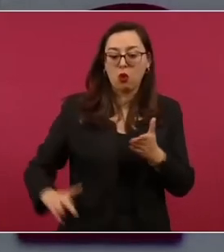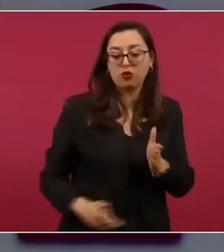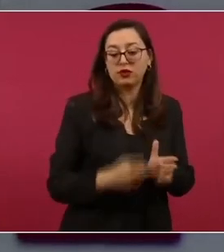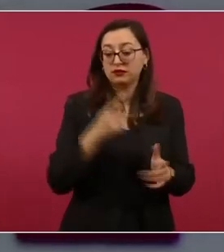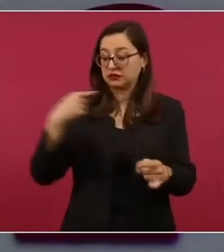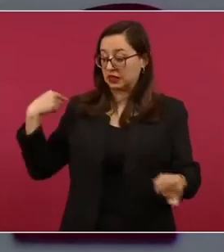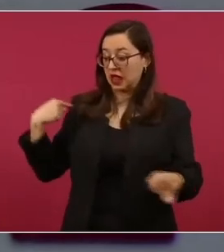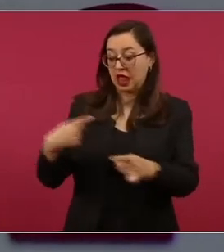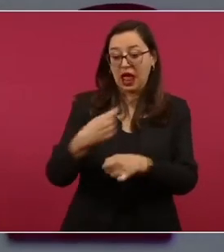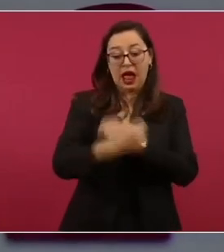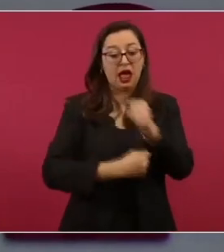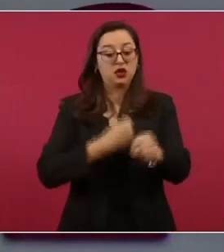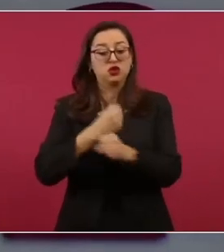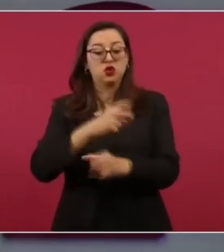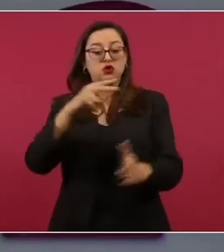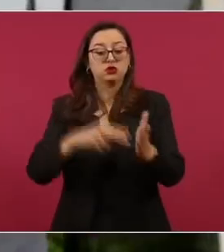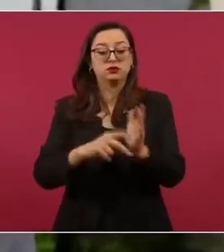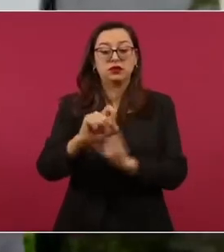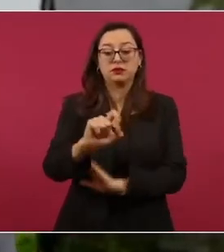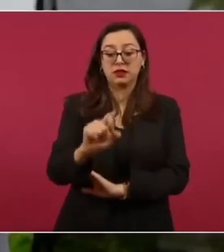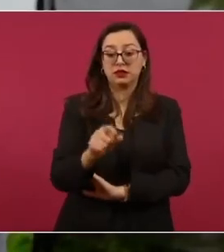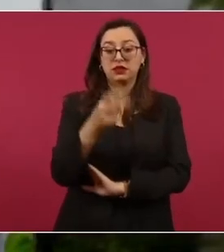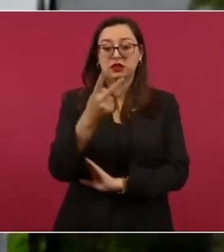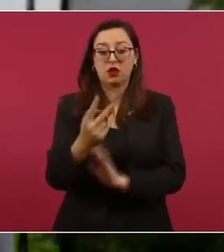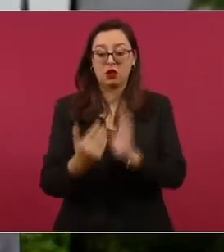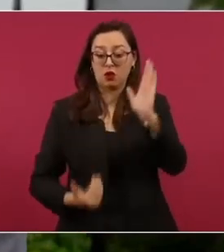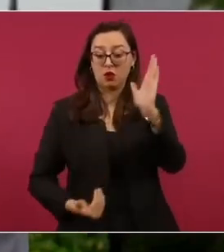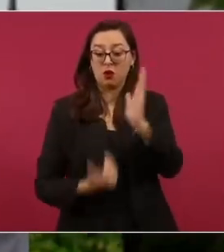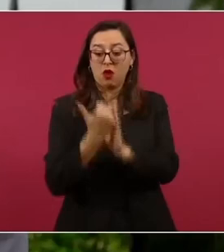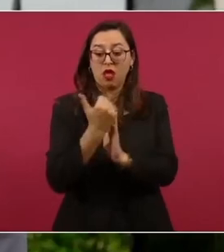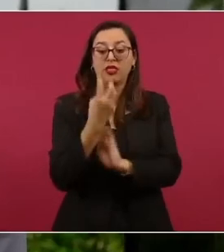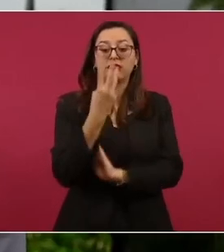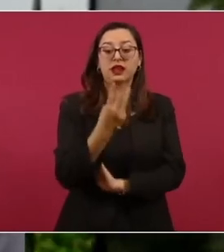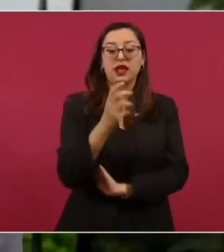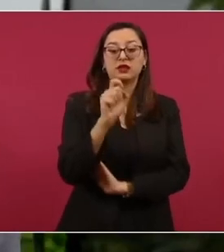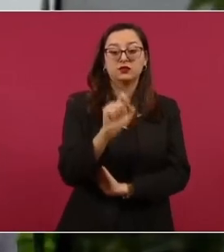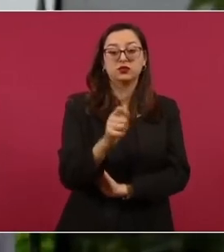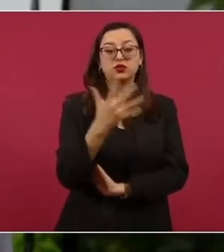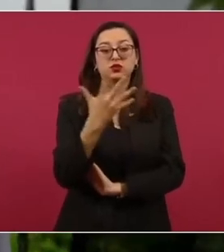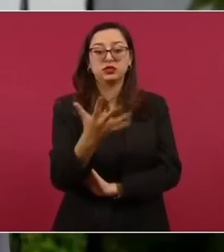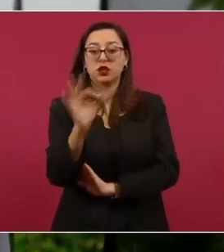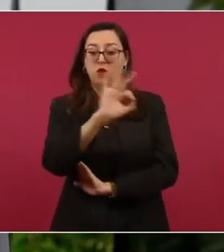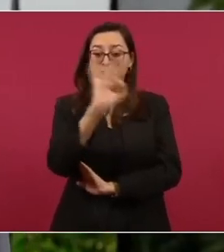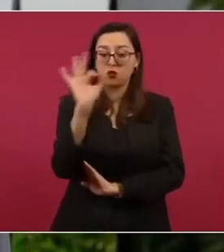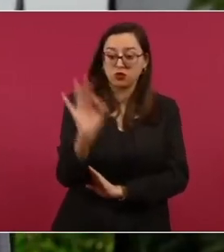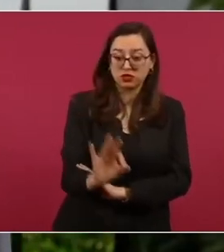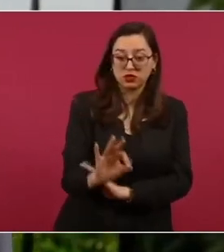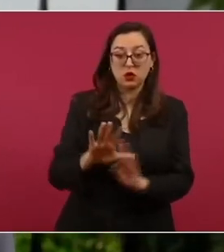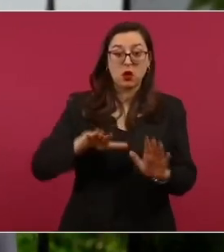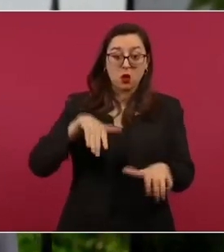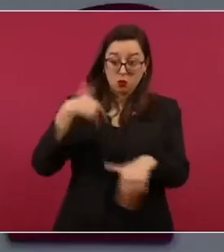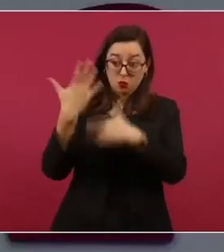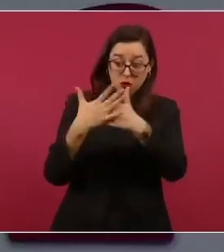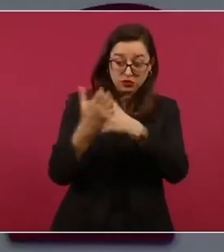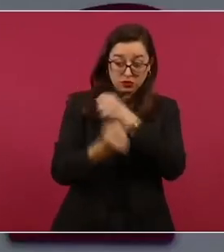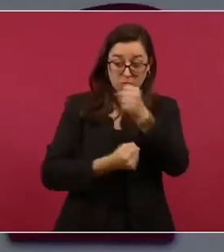aumentará el 3.5% y ese mismo porcentaje